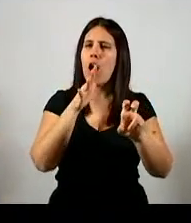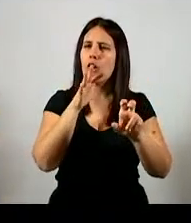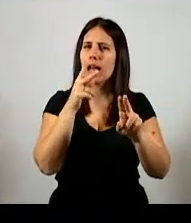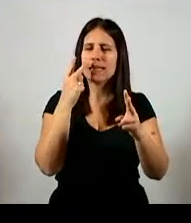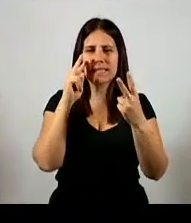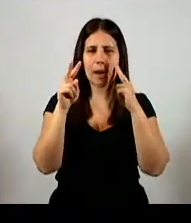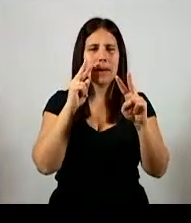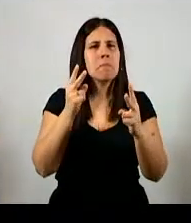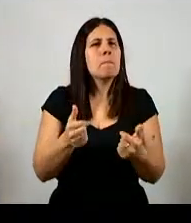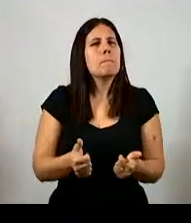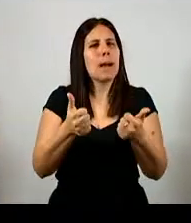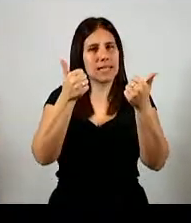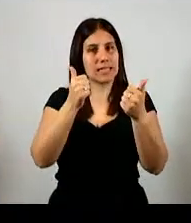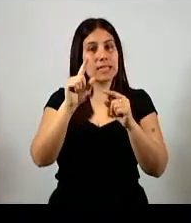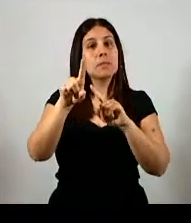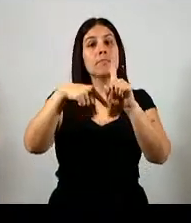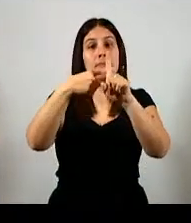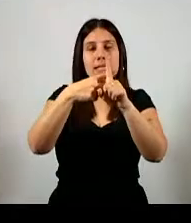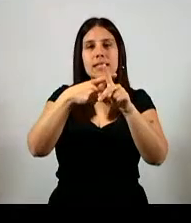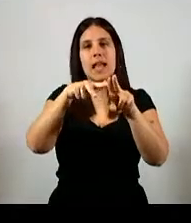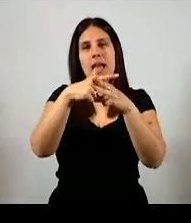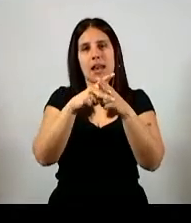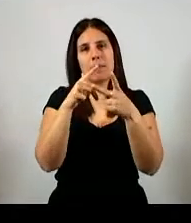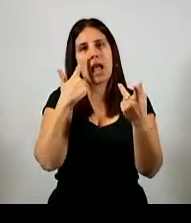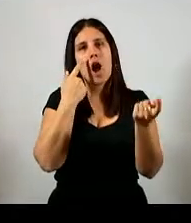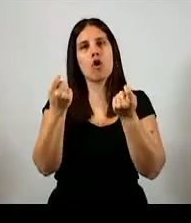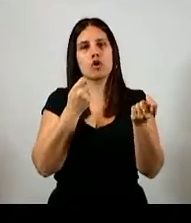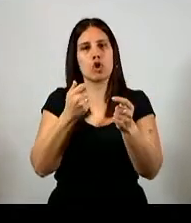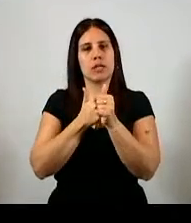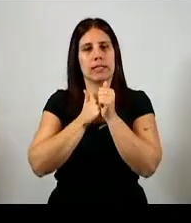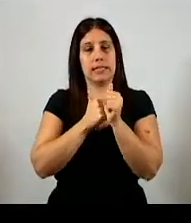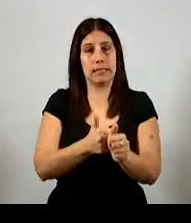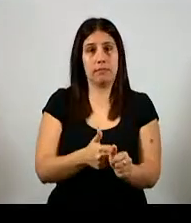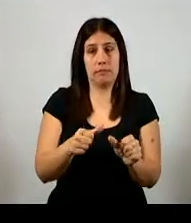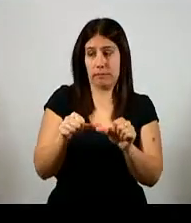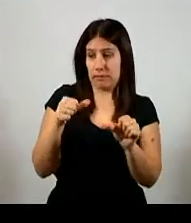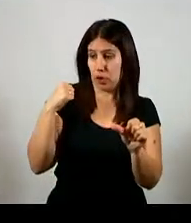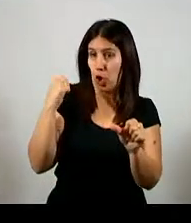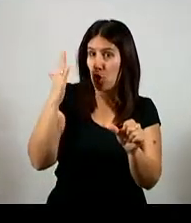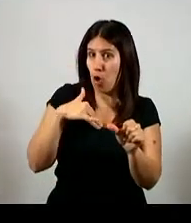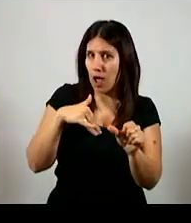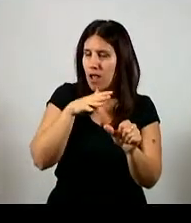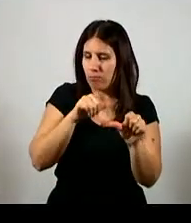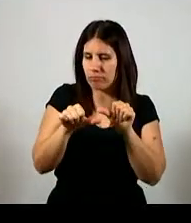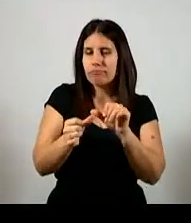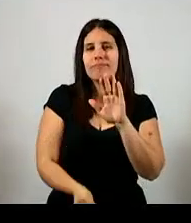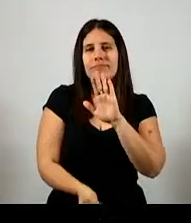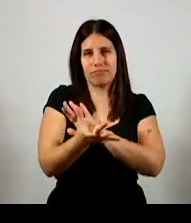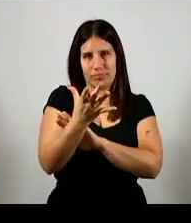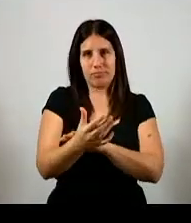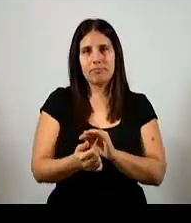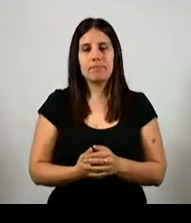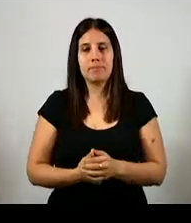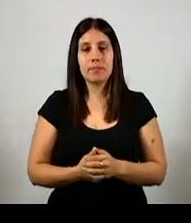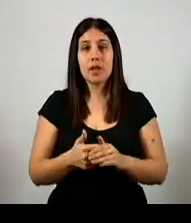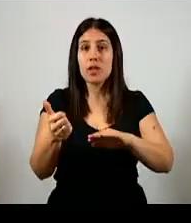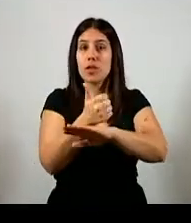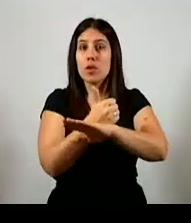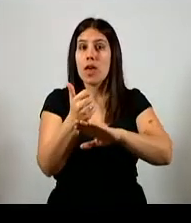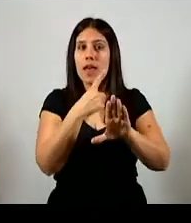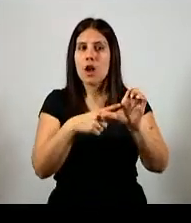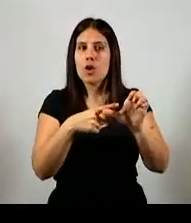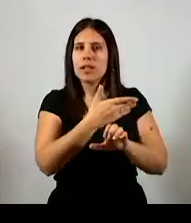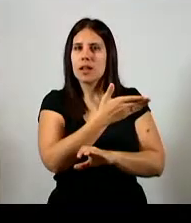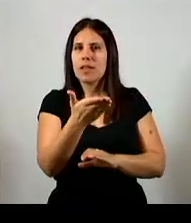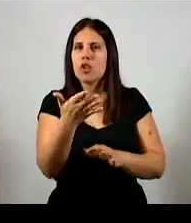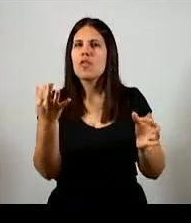con herramientas de control de seguimiento, algo que hasta ahora no existía. Los extremeños tienen que saber dónde va